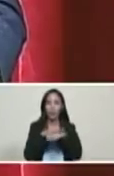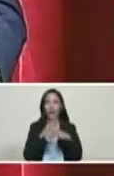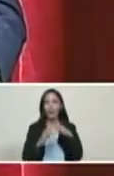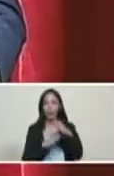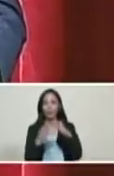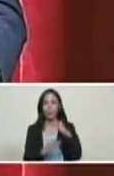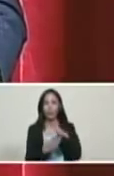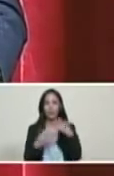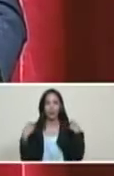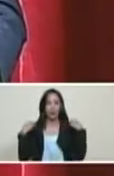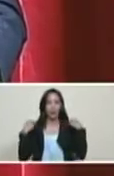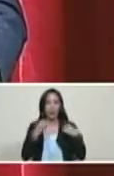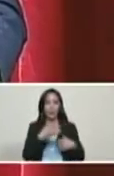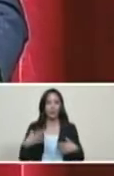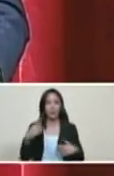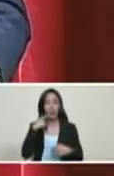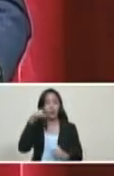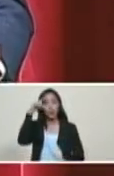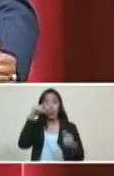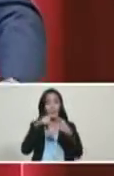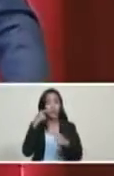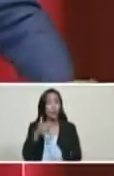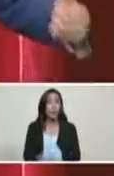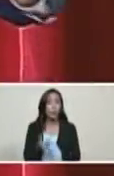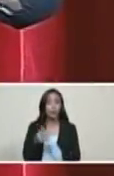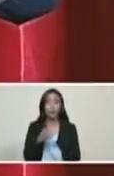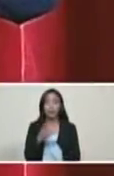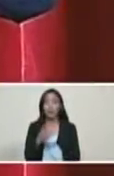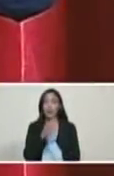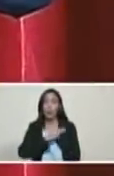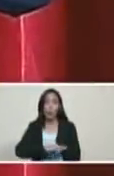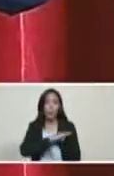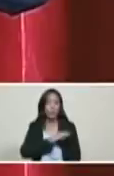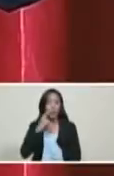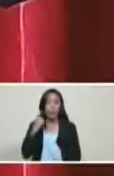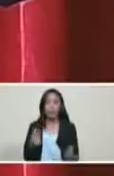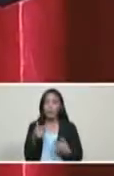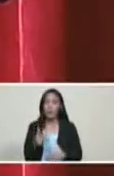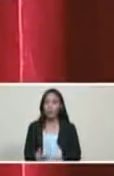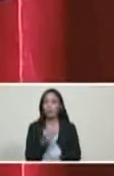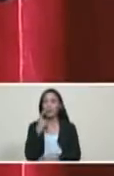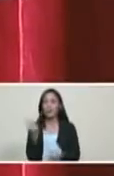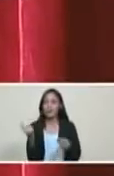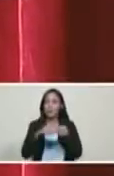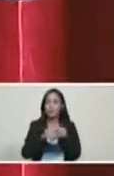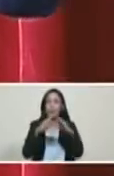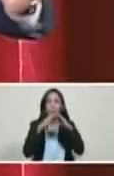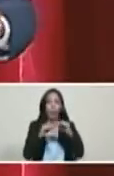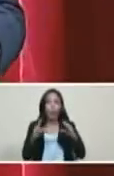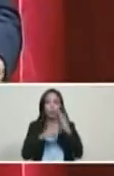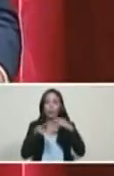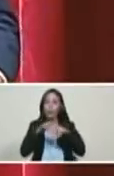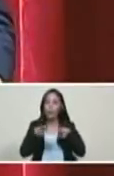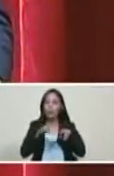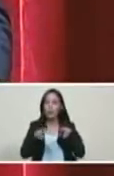Es una tarea, diría, una misión que abarca a todo, a toda la